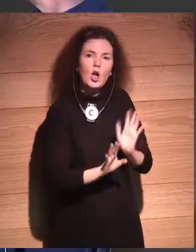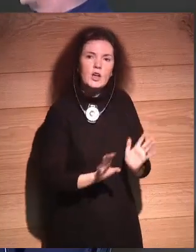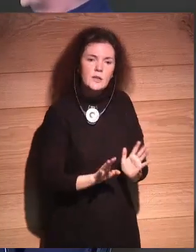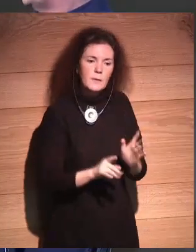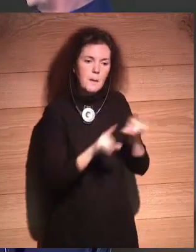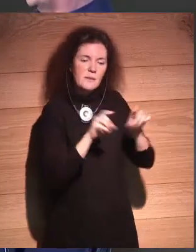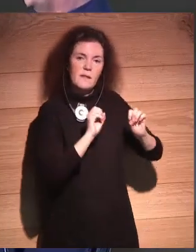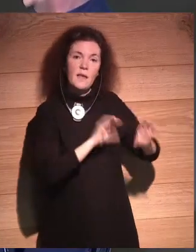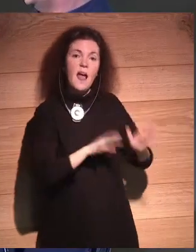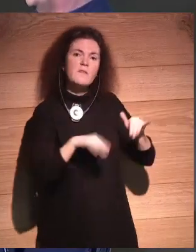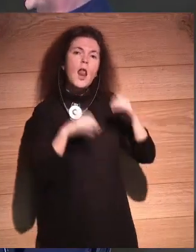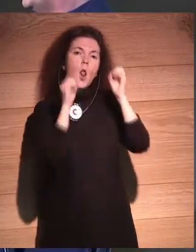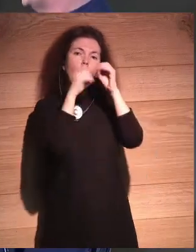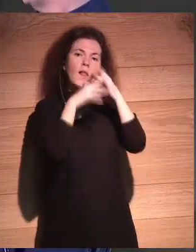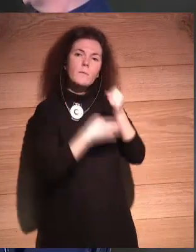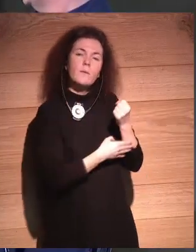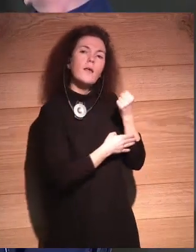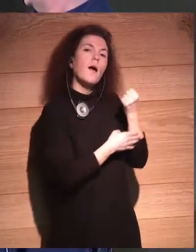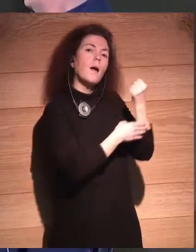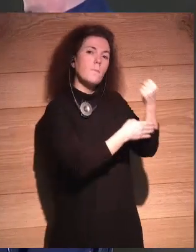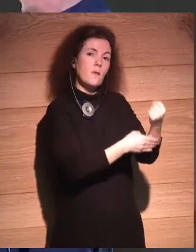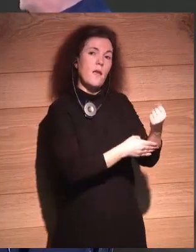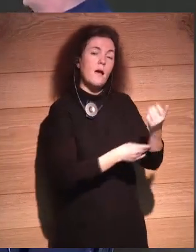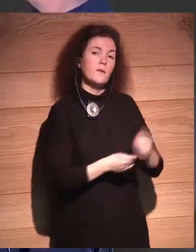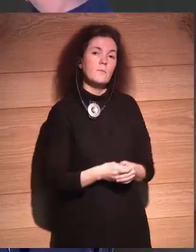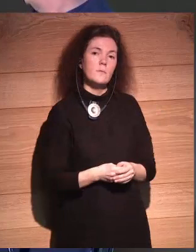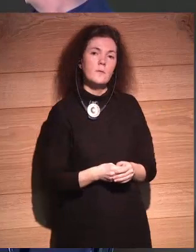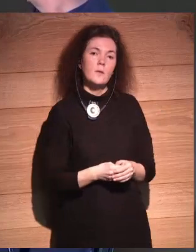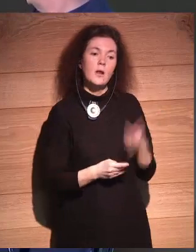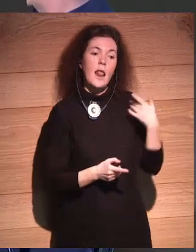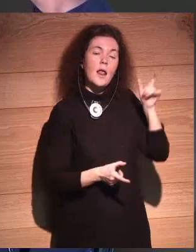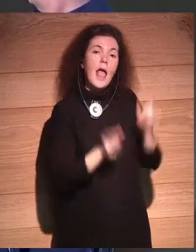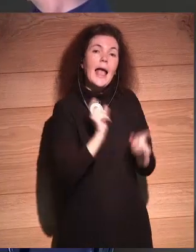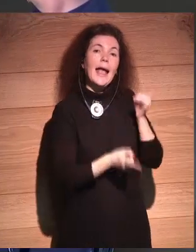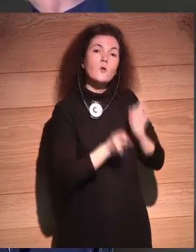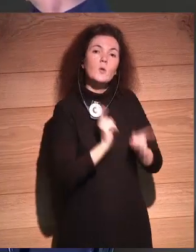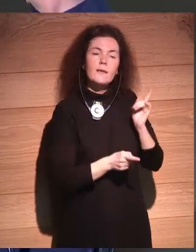la empresa. Y al final Google tuvo que apoyarles, tuvo que hacerlo. Los ejecutivos estaban en contra.